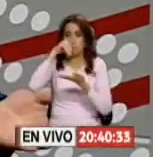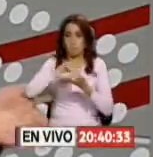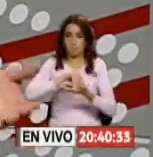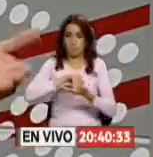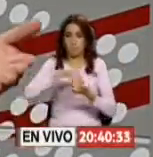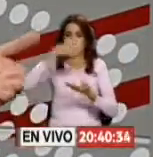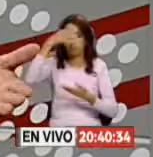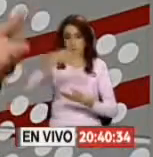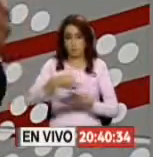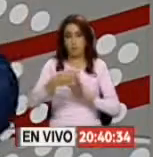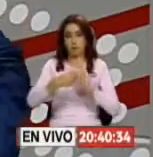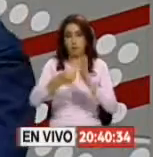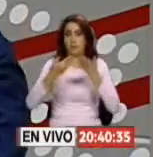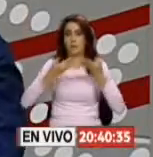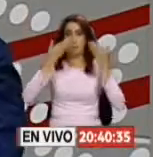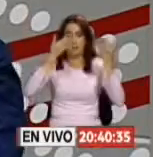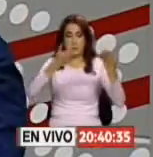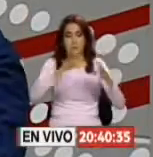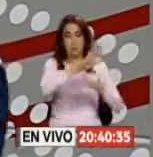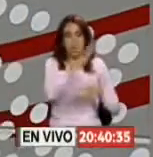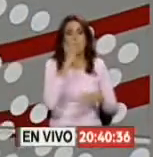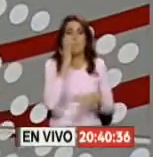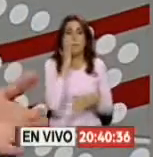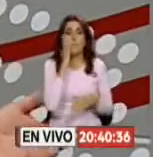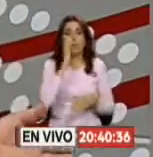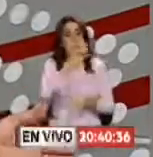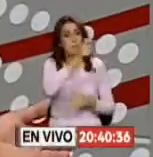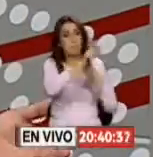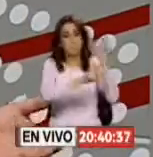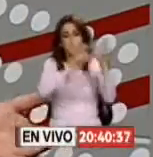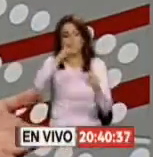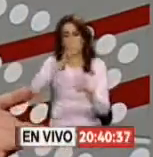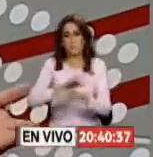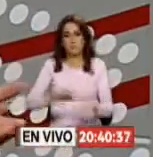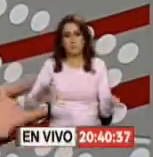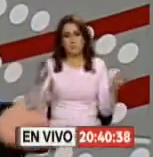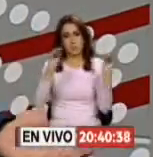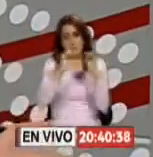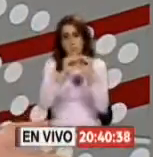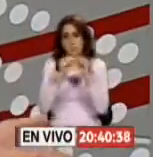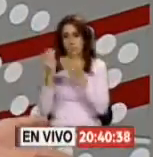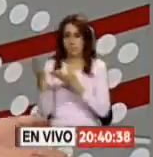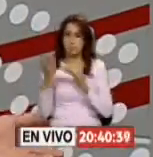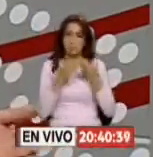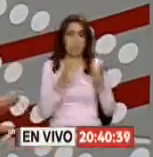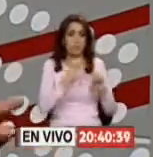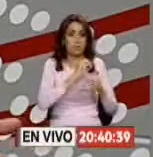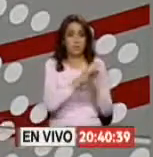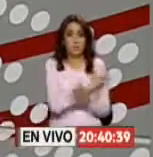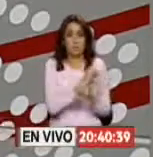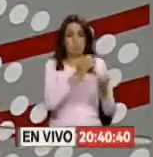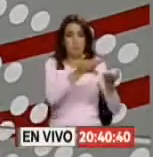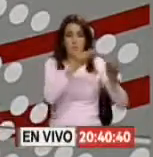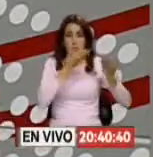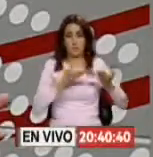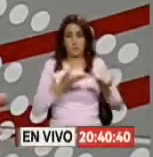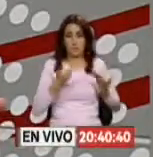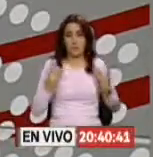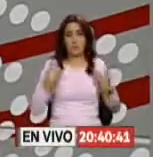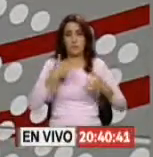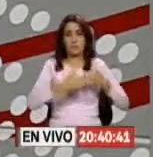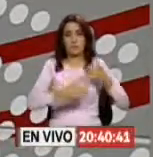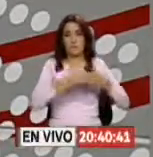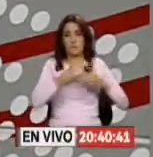de medicamentos, en el caso particular de su madre y de muchas personas más que no están recibiendo el medicamento para enfrentar los problemas de